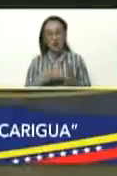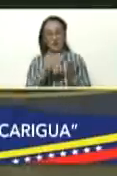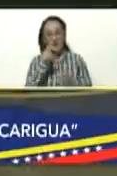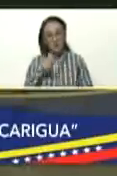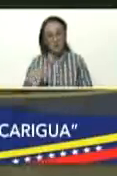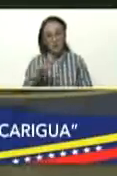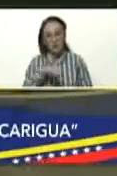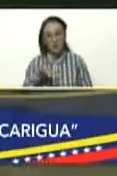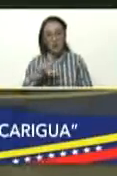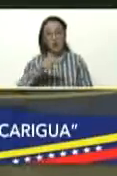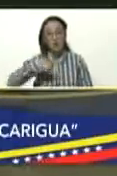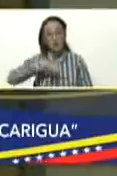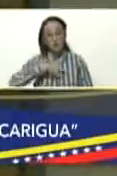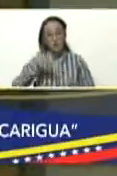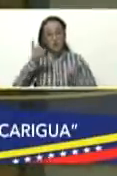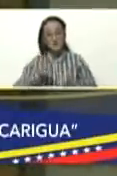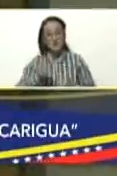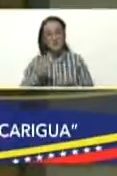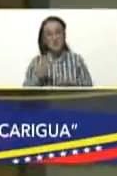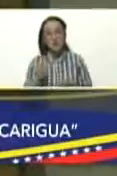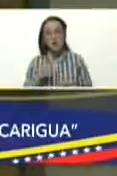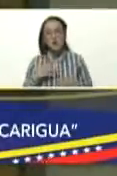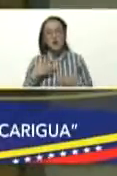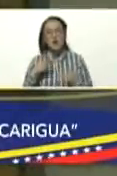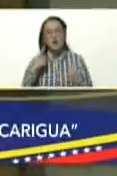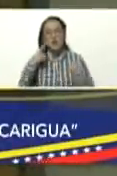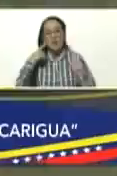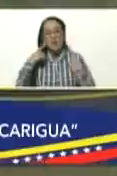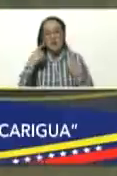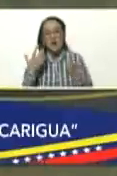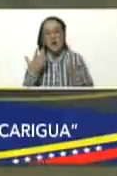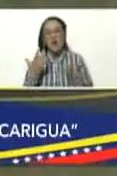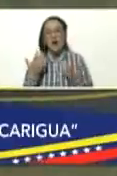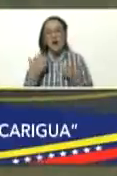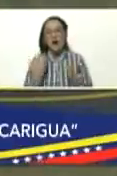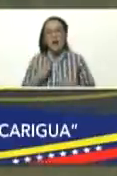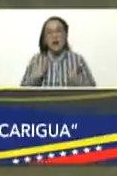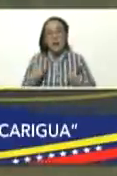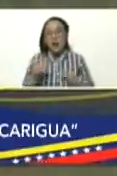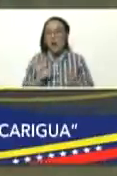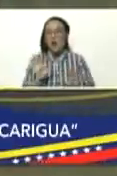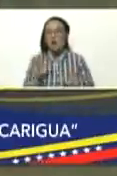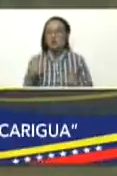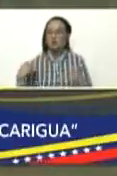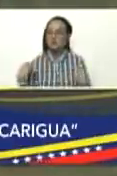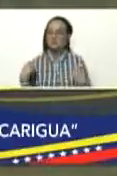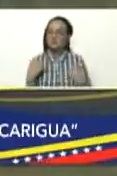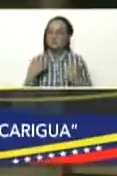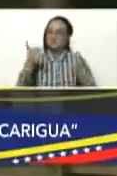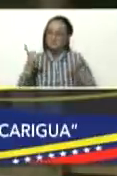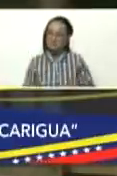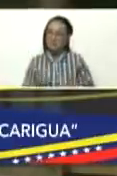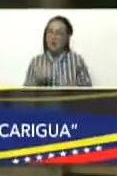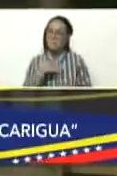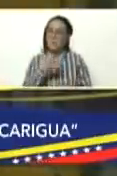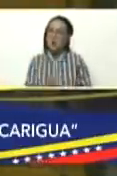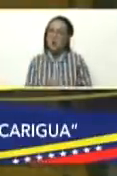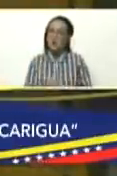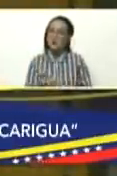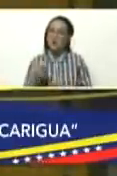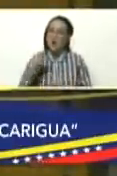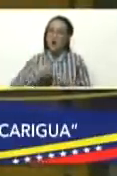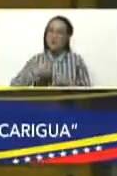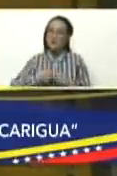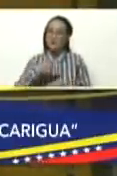pueblo, nosotros decidimos no echarnos a morir y decidimos ponernos el morral de Chávez y retomar el proyecto de